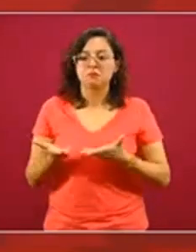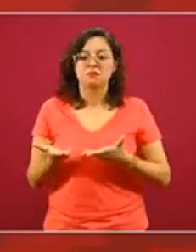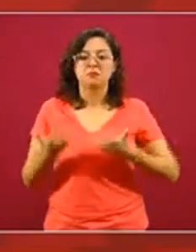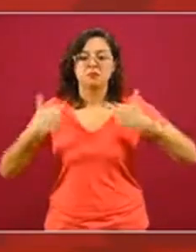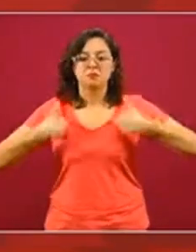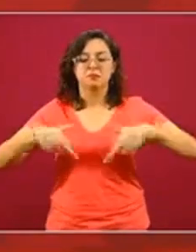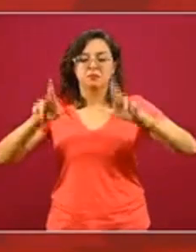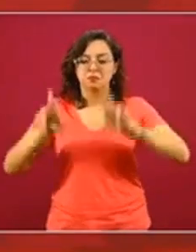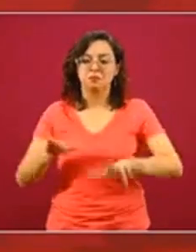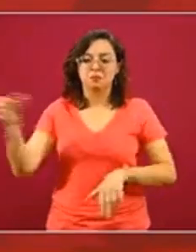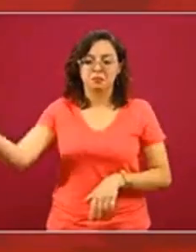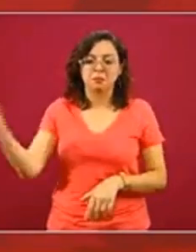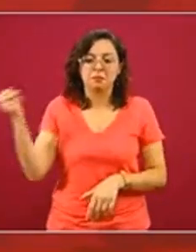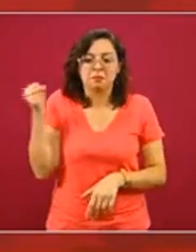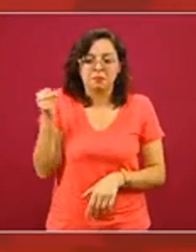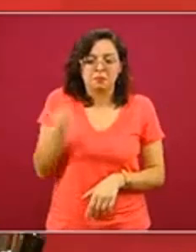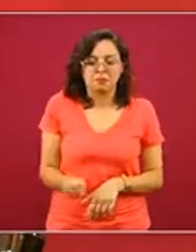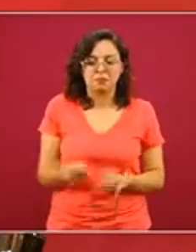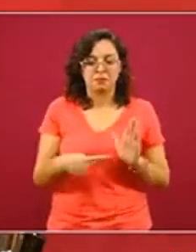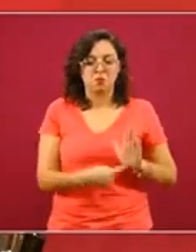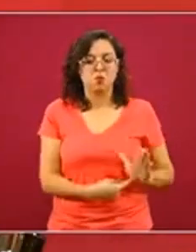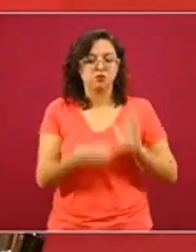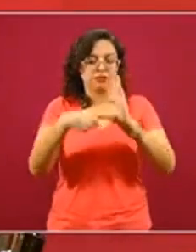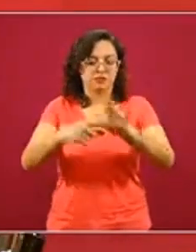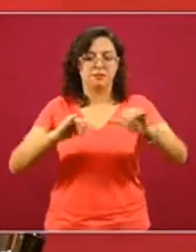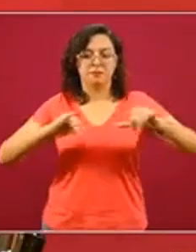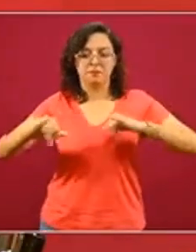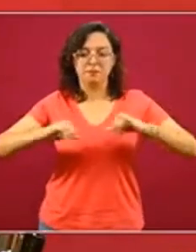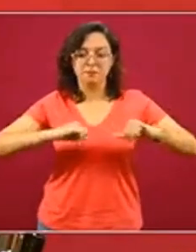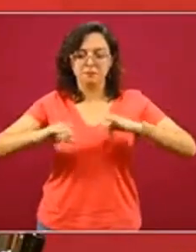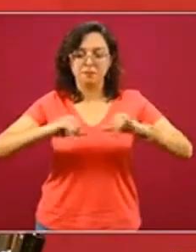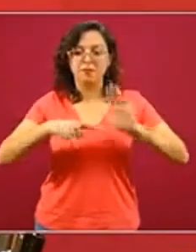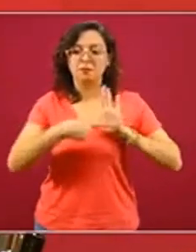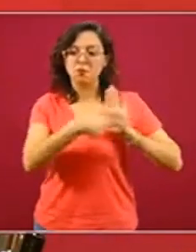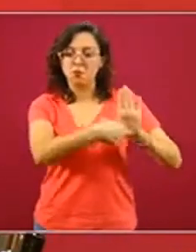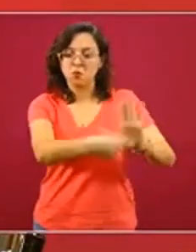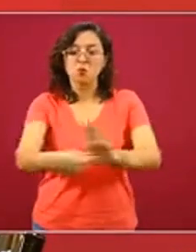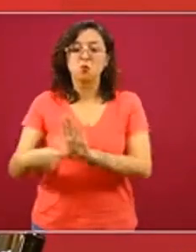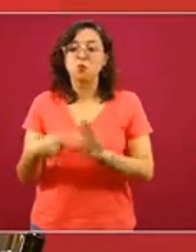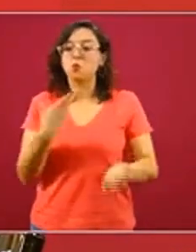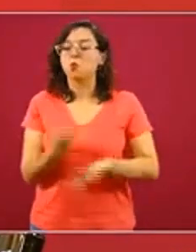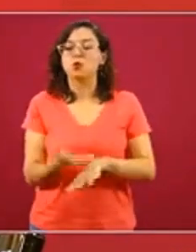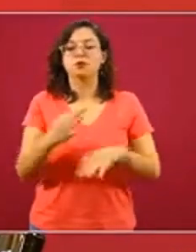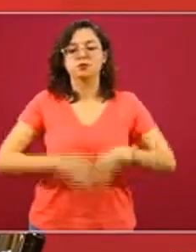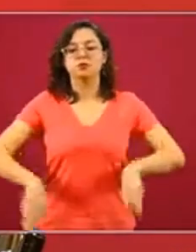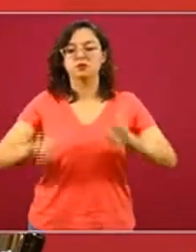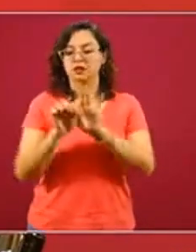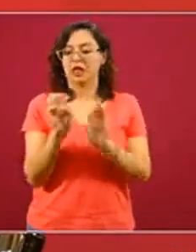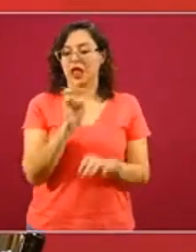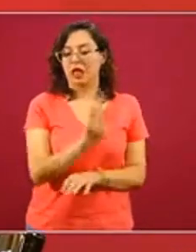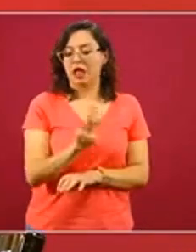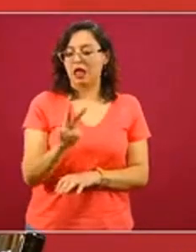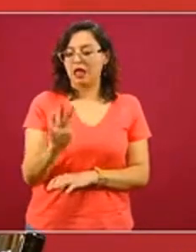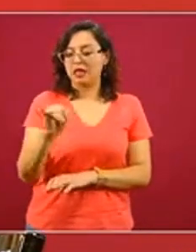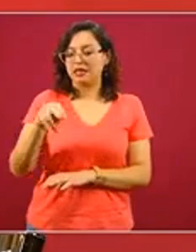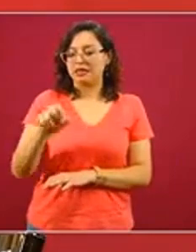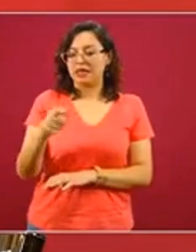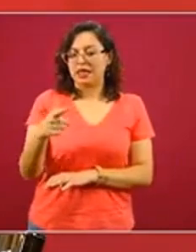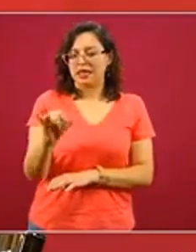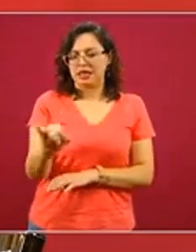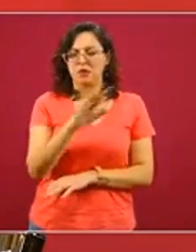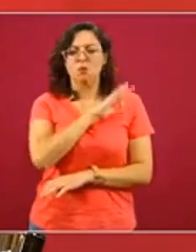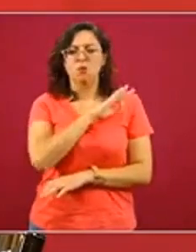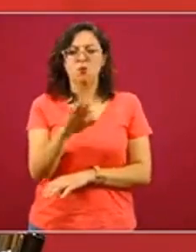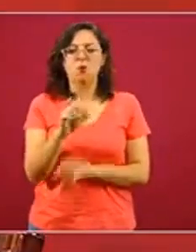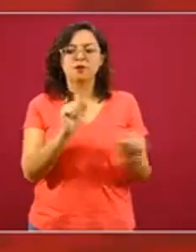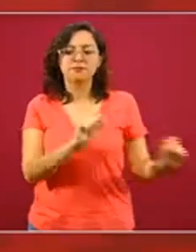colega de INEGI para que venga a mostrarnos esa cartografía. Es muy, muy útil. Está en la página INEGI. Si pudieran ponerlo